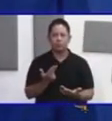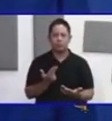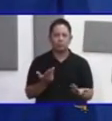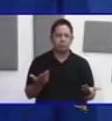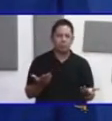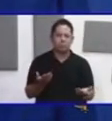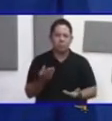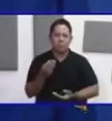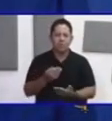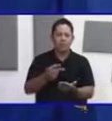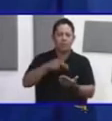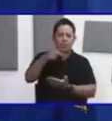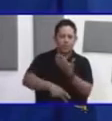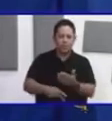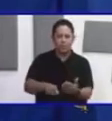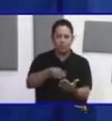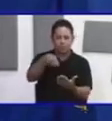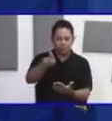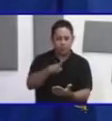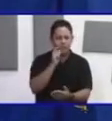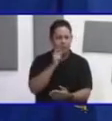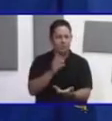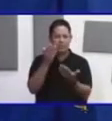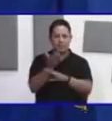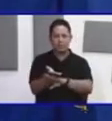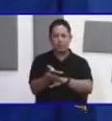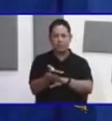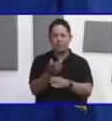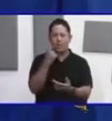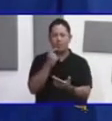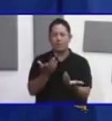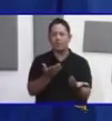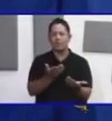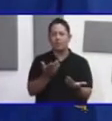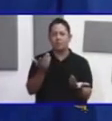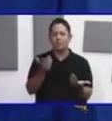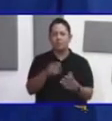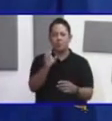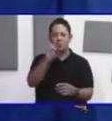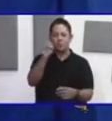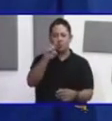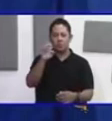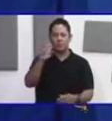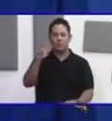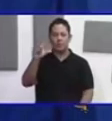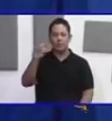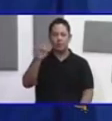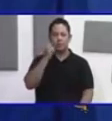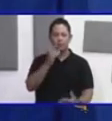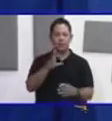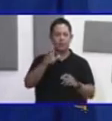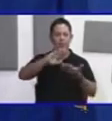aprobación de este proyecto. Y, diputado Osvaldo, la comunidad te escucha. Muchas gracias por el apoyo en esta gestión, más que hacia el